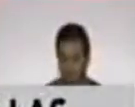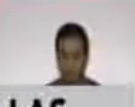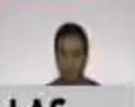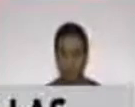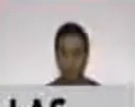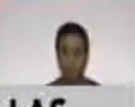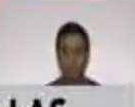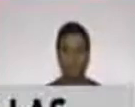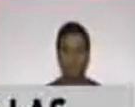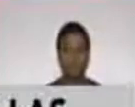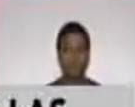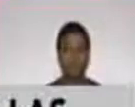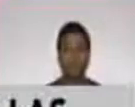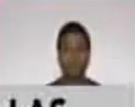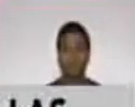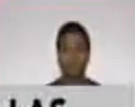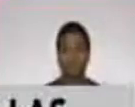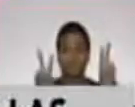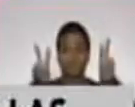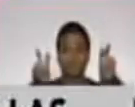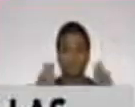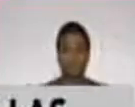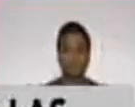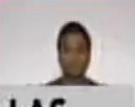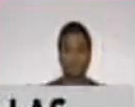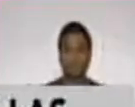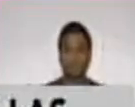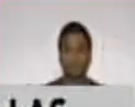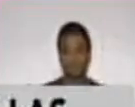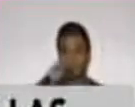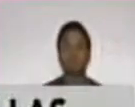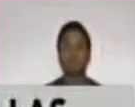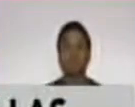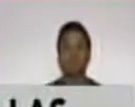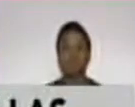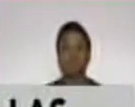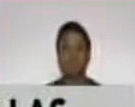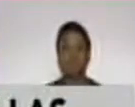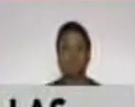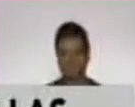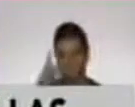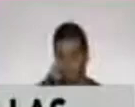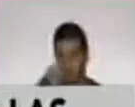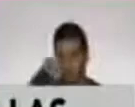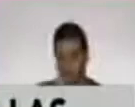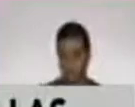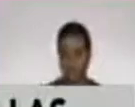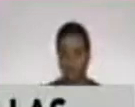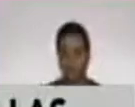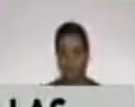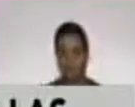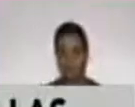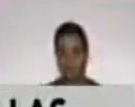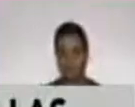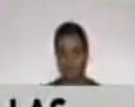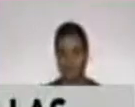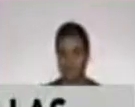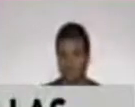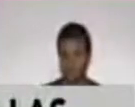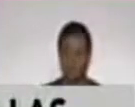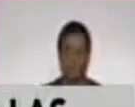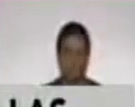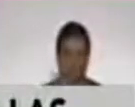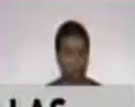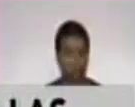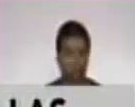la Morena cuando era oposición, ahora se lo tiene que dar a las otras oposiciones cuando Morena es gobierno. Es decir, nosotros